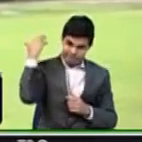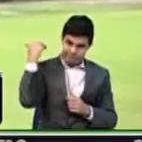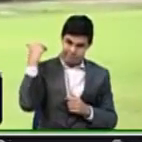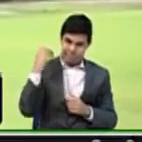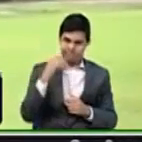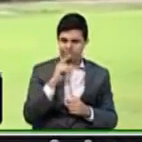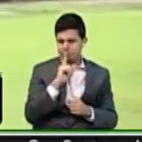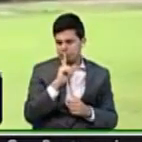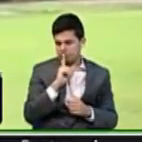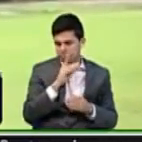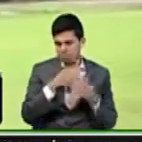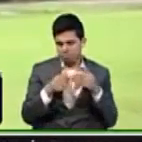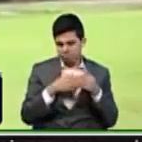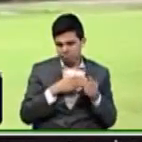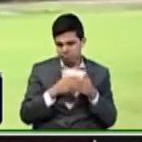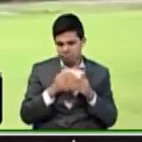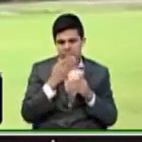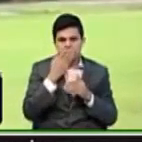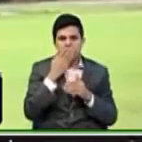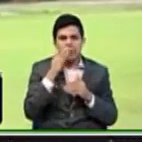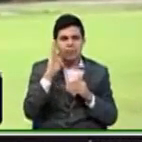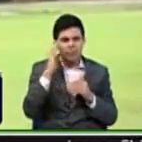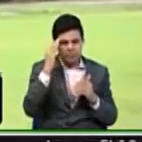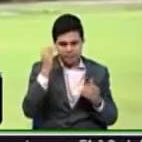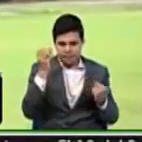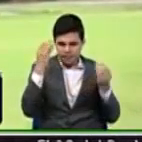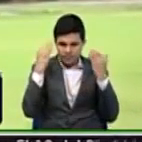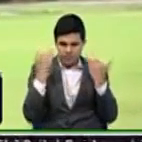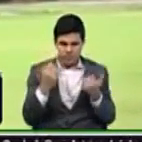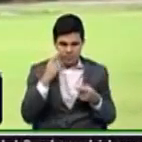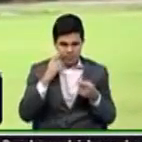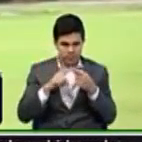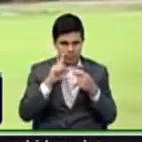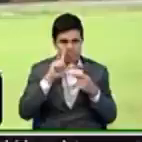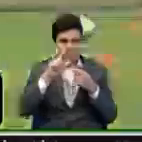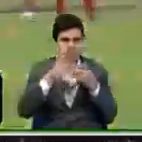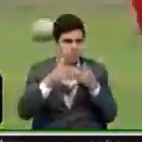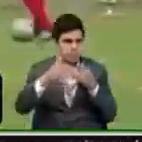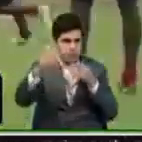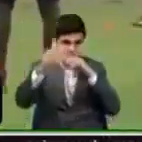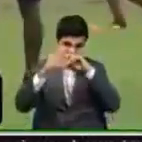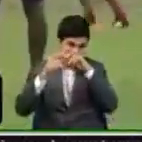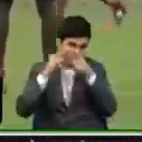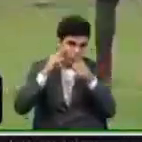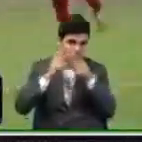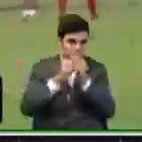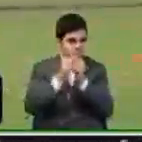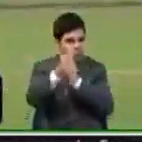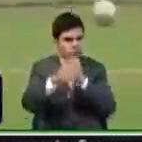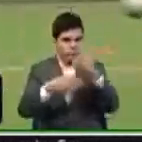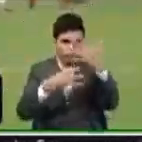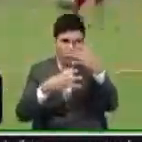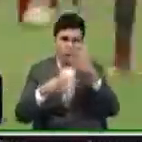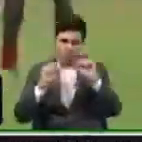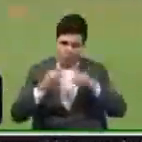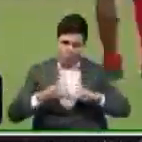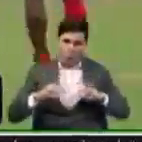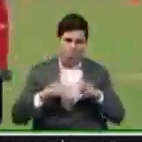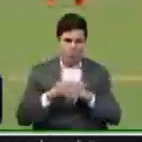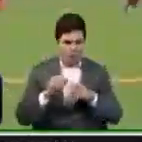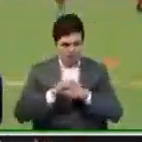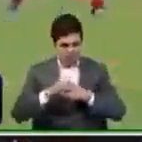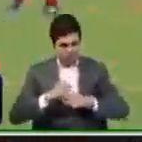dejarlo atrás y tratar de en este semestre clasificarnos en los 8 para que podamos ir dejando atrás todas las